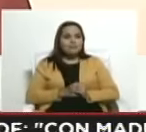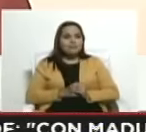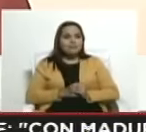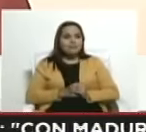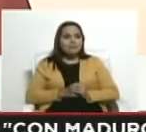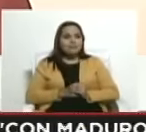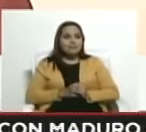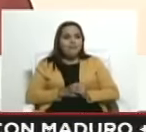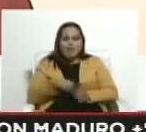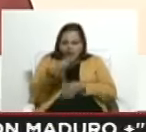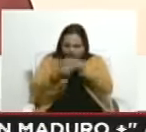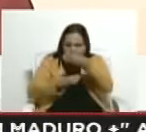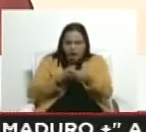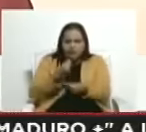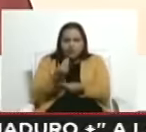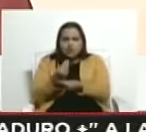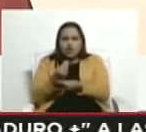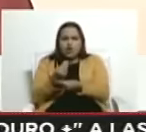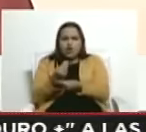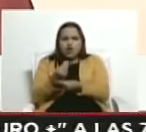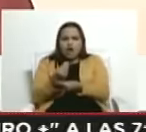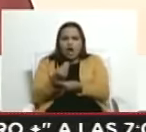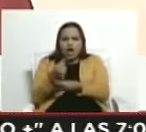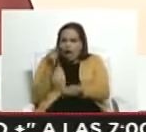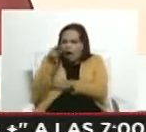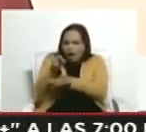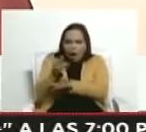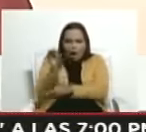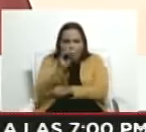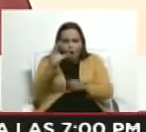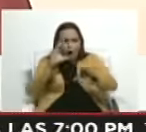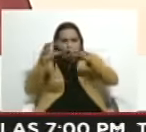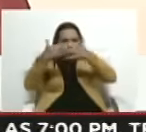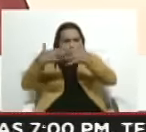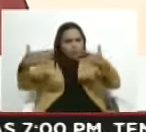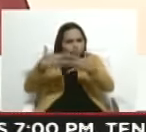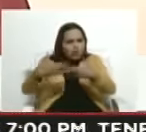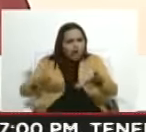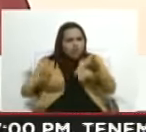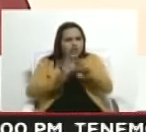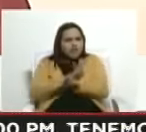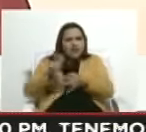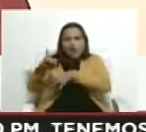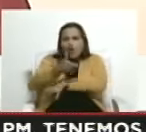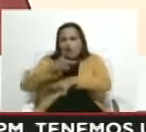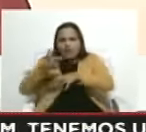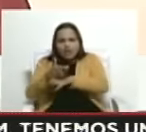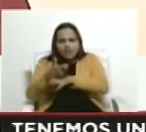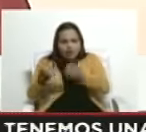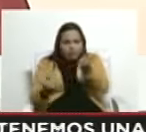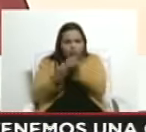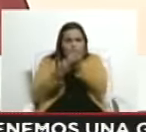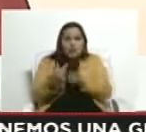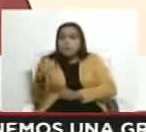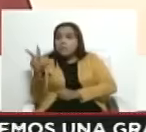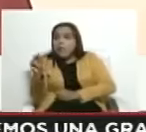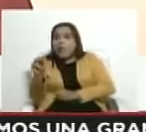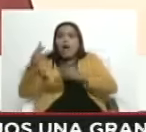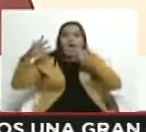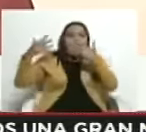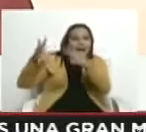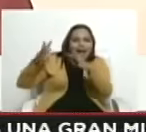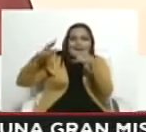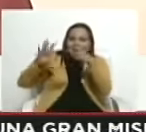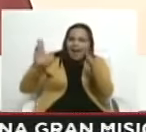¿Hizo algún tipo de señalamiento contra los gobiernos que se prestaron para eso? No, los aplaudió.